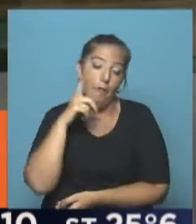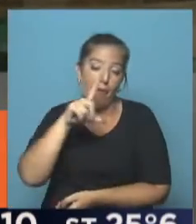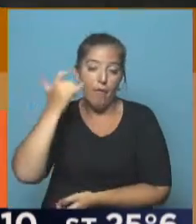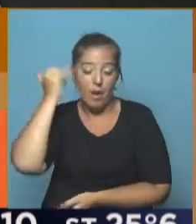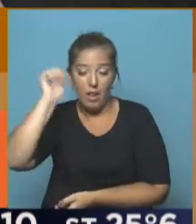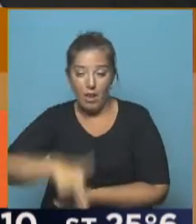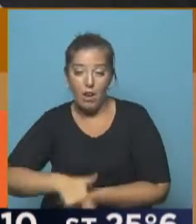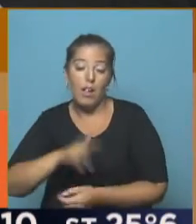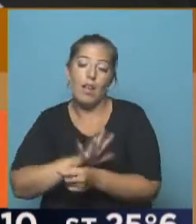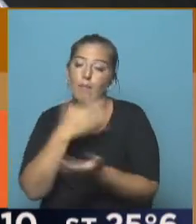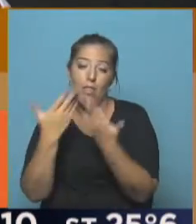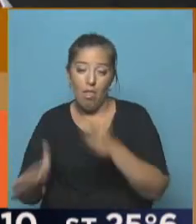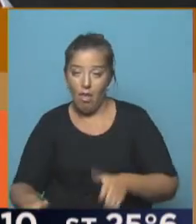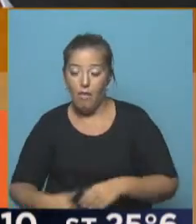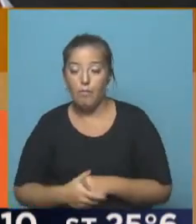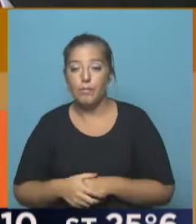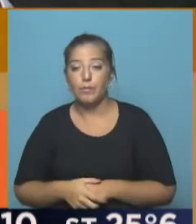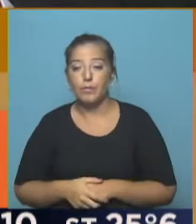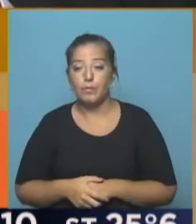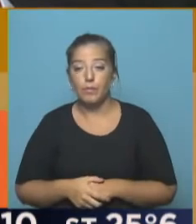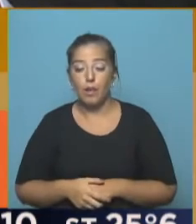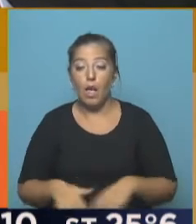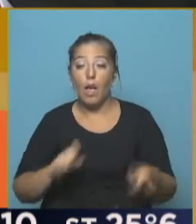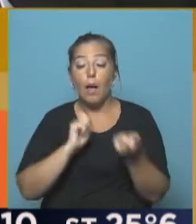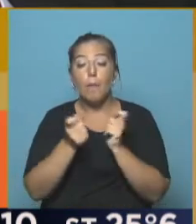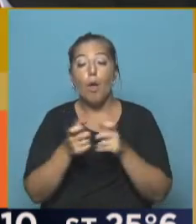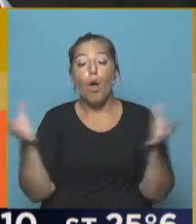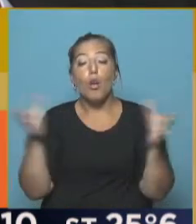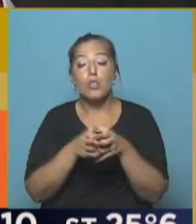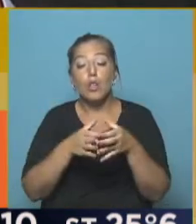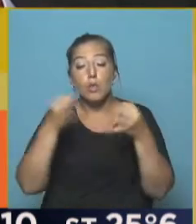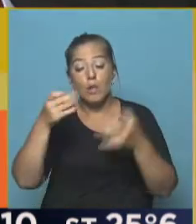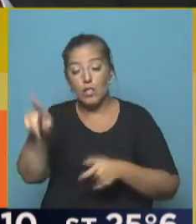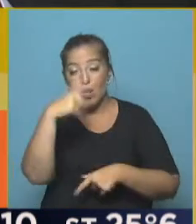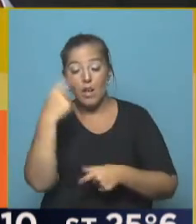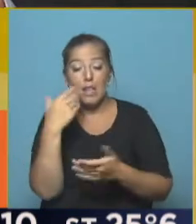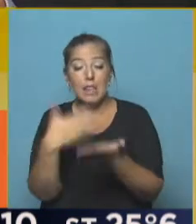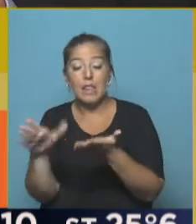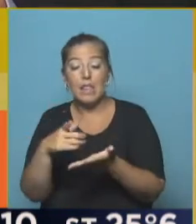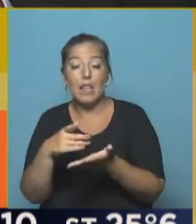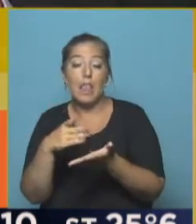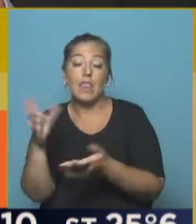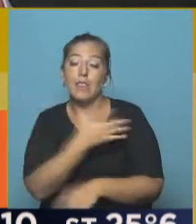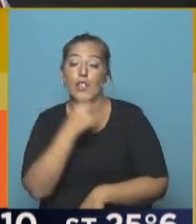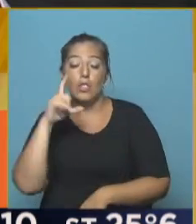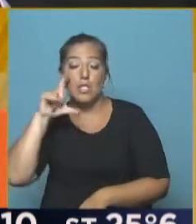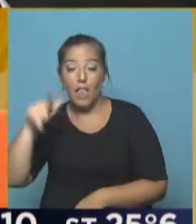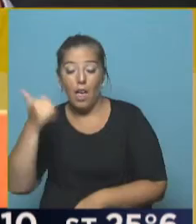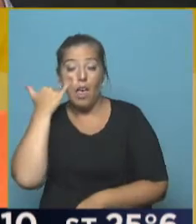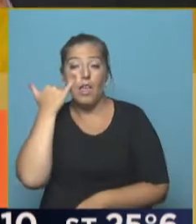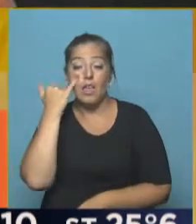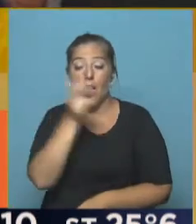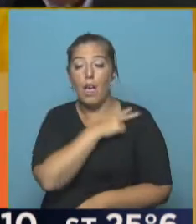acaba de salir. Reformó el Consejo de Seguridad Nacional, dejando afuera al director de la CIA y al jefe del Estado